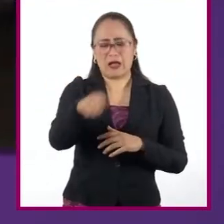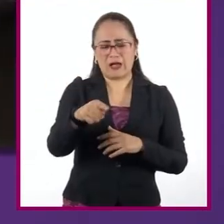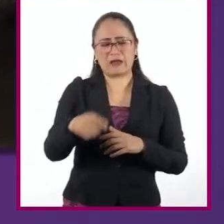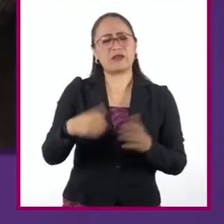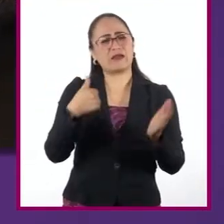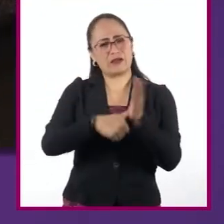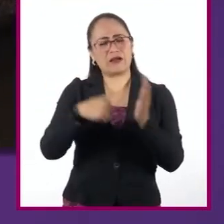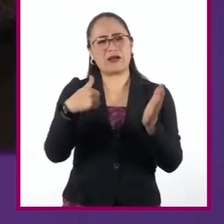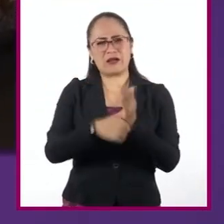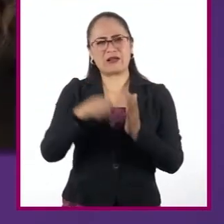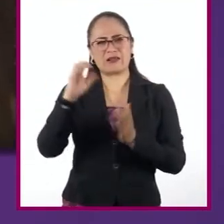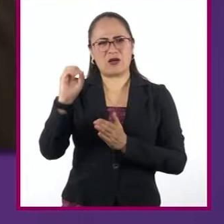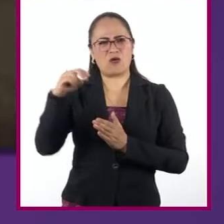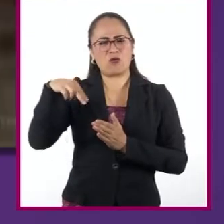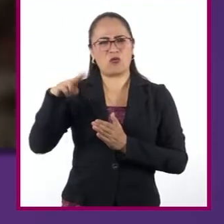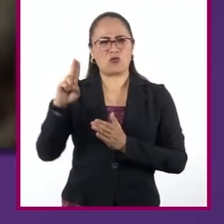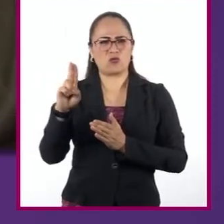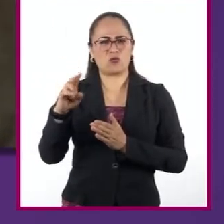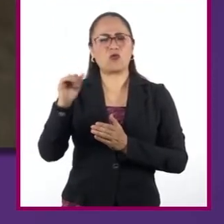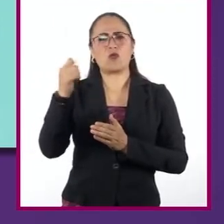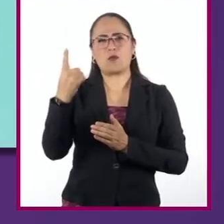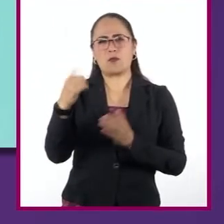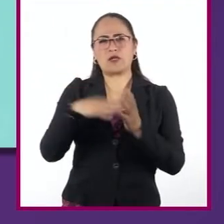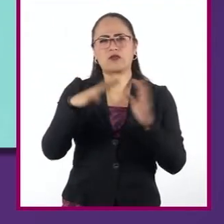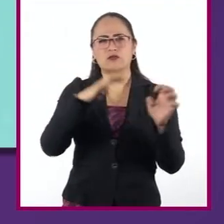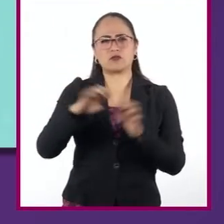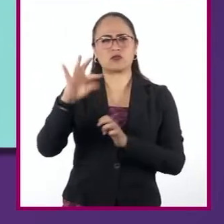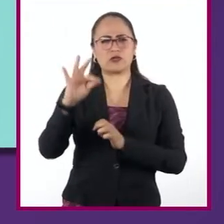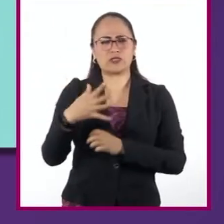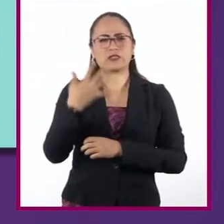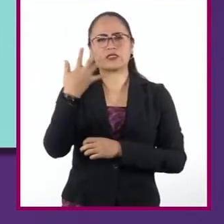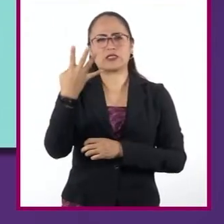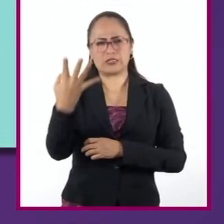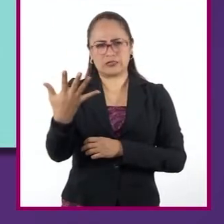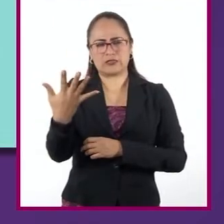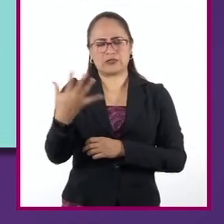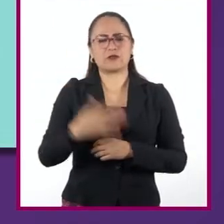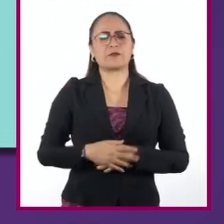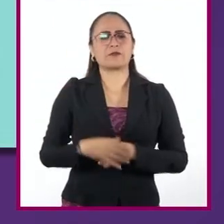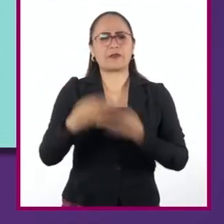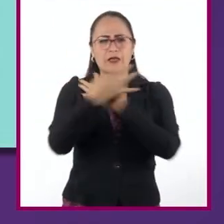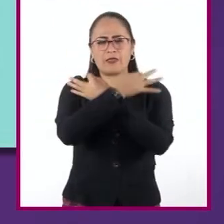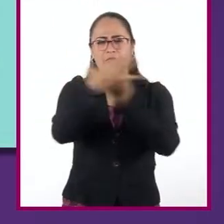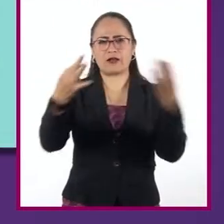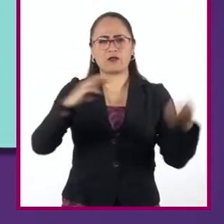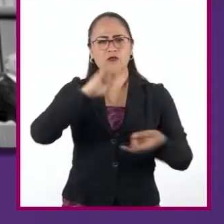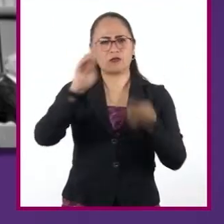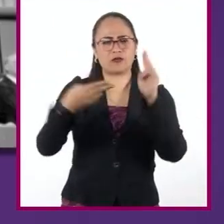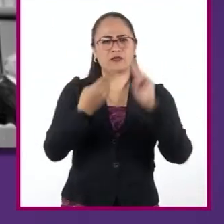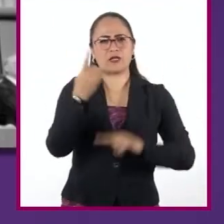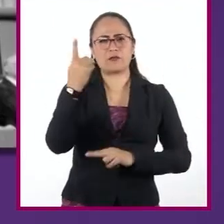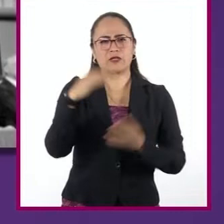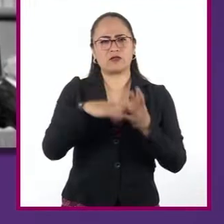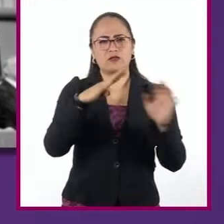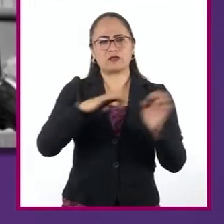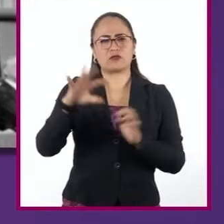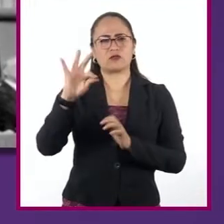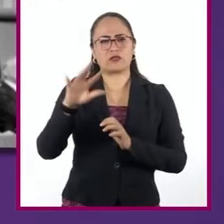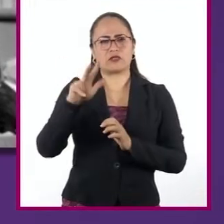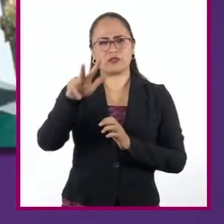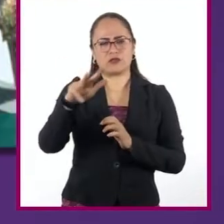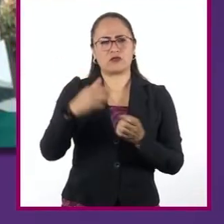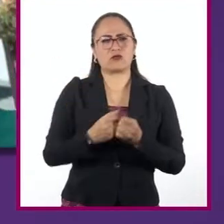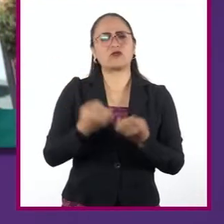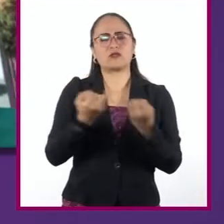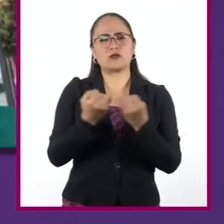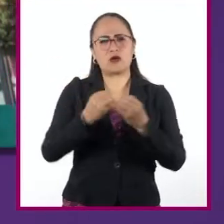las Naciones Unidas de 1945, la Declaración Universal de 1948 y los Pactos de